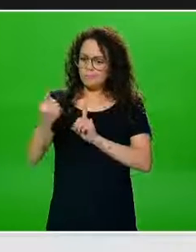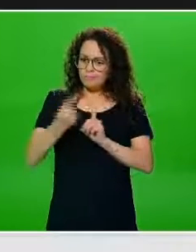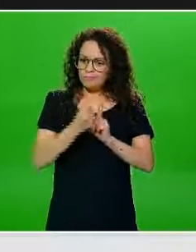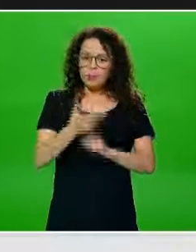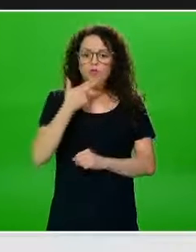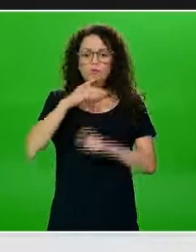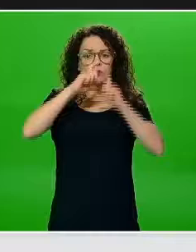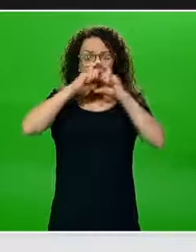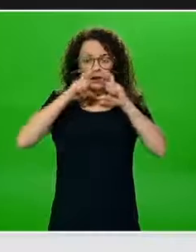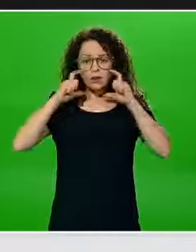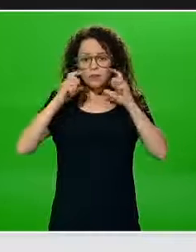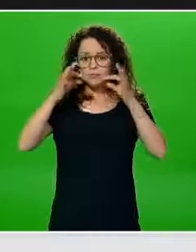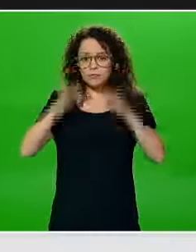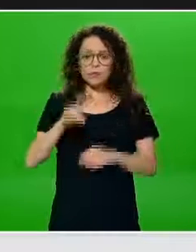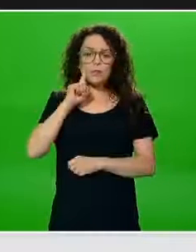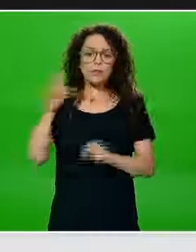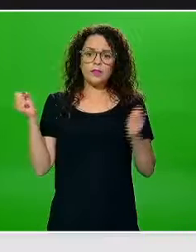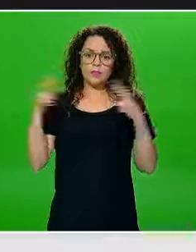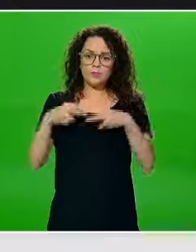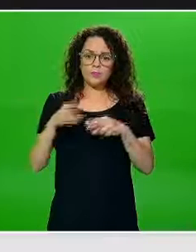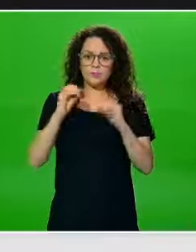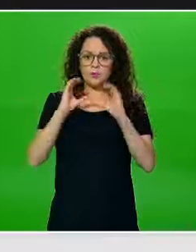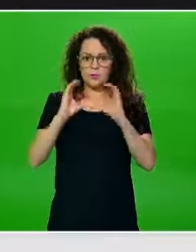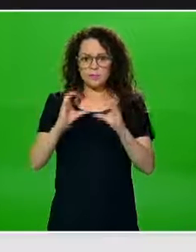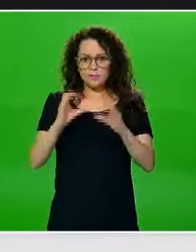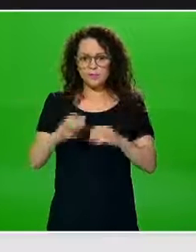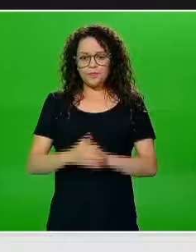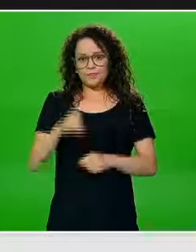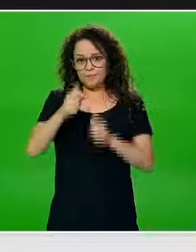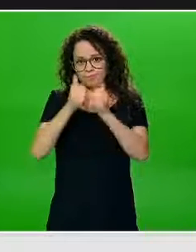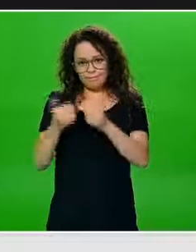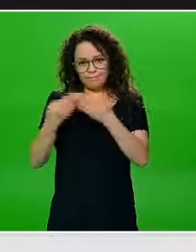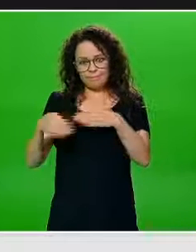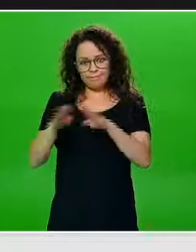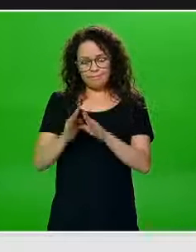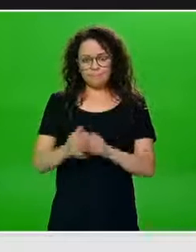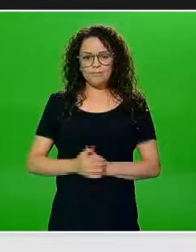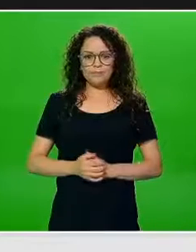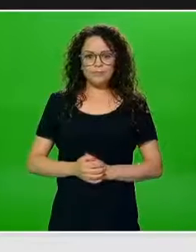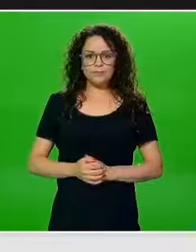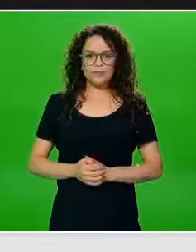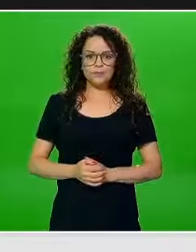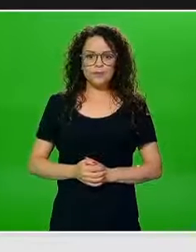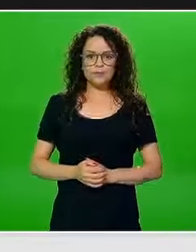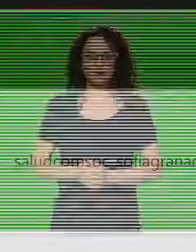y nos vemos mañana. Cuídense mucho y quédense en casa. Saludos.